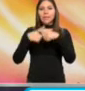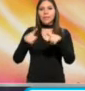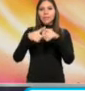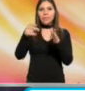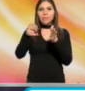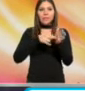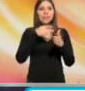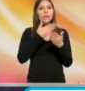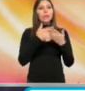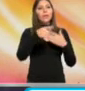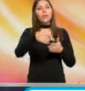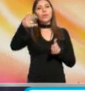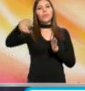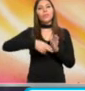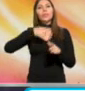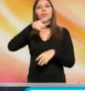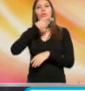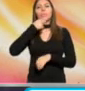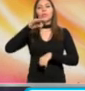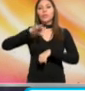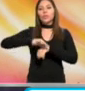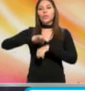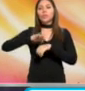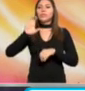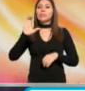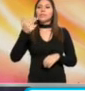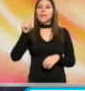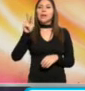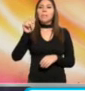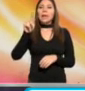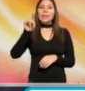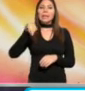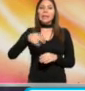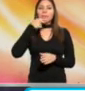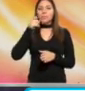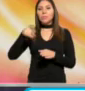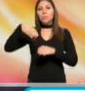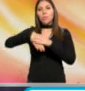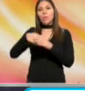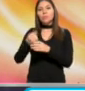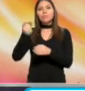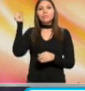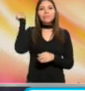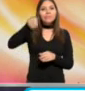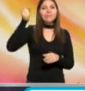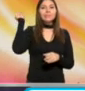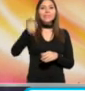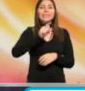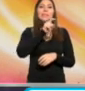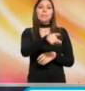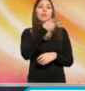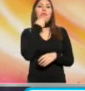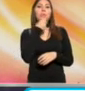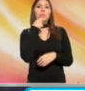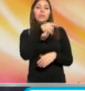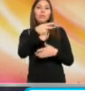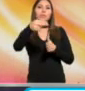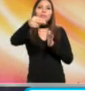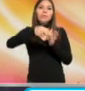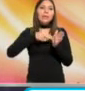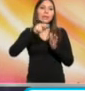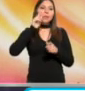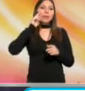Fíjense, sí. el doctor Chapatín otra vez vuelve a hacer ángulos y está muy elevada la firma. Fíjense cómo no la firma